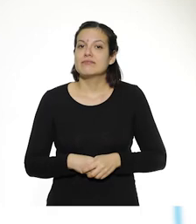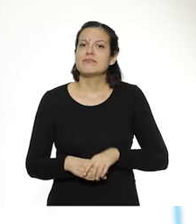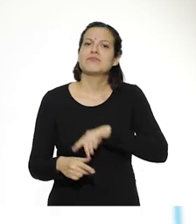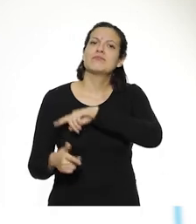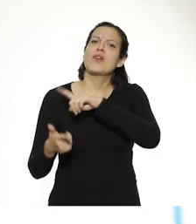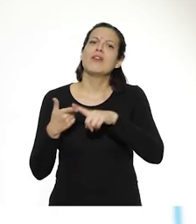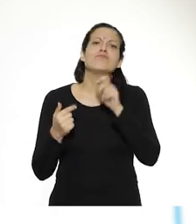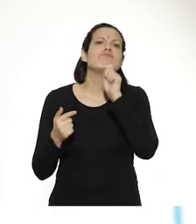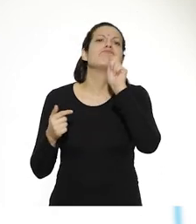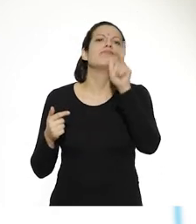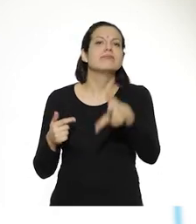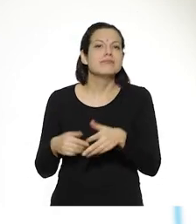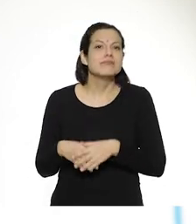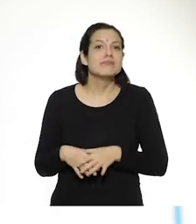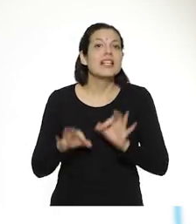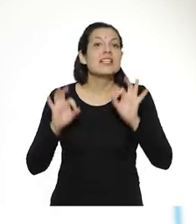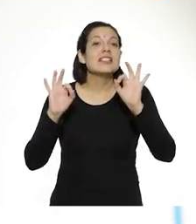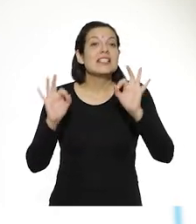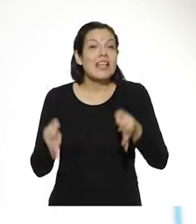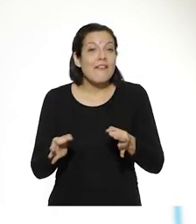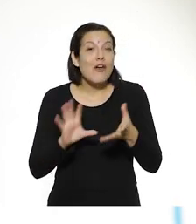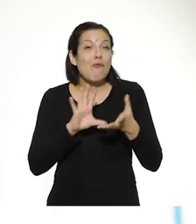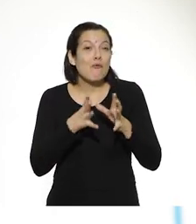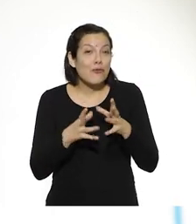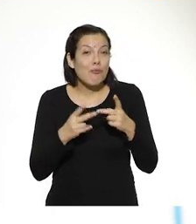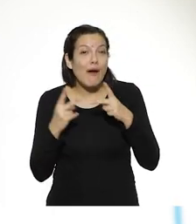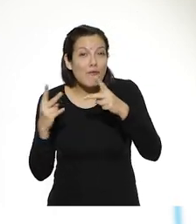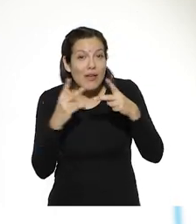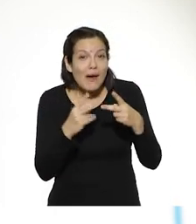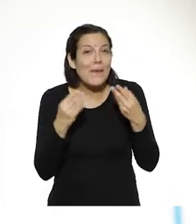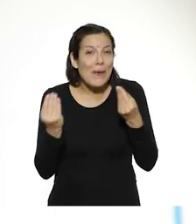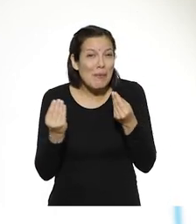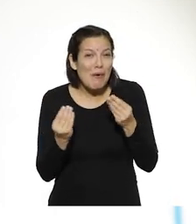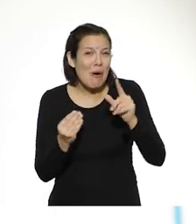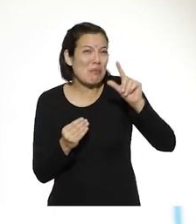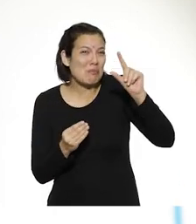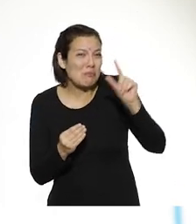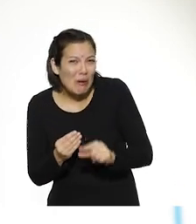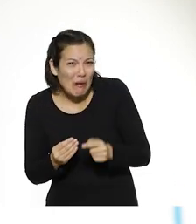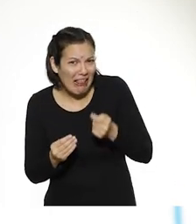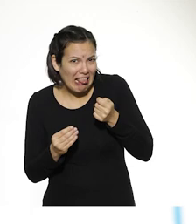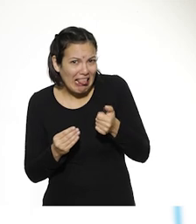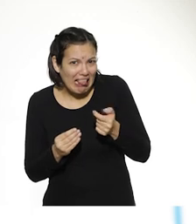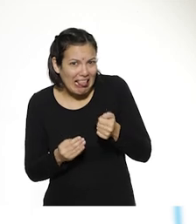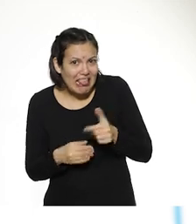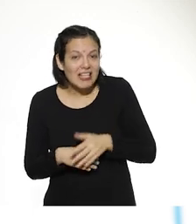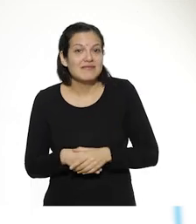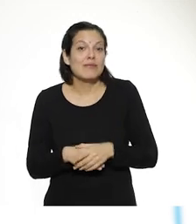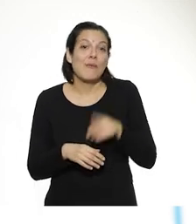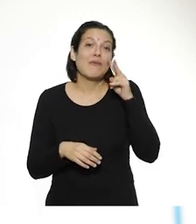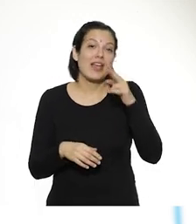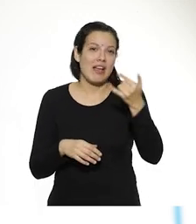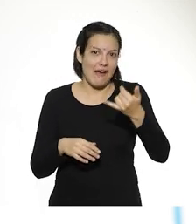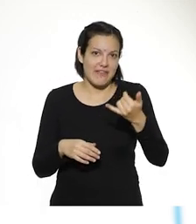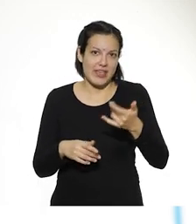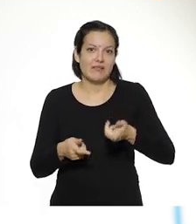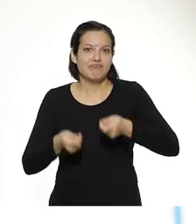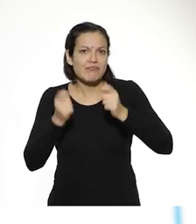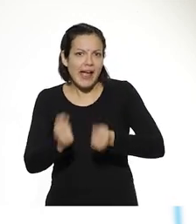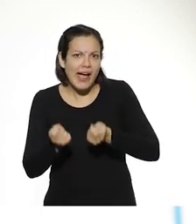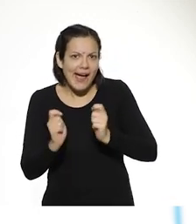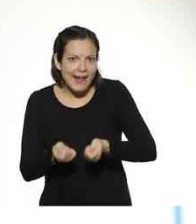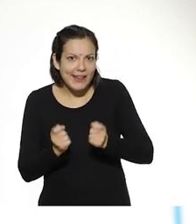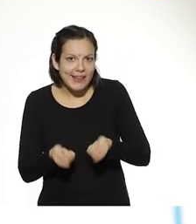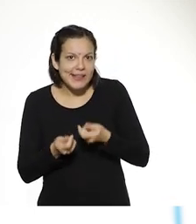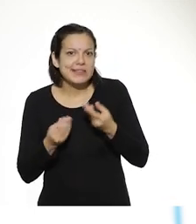Te tiro otra. ¿Sabías que los medios de transporte eran muy escasos? Fíjate, tenías